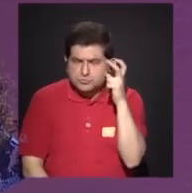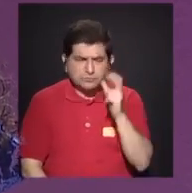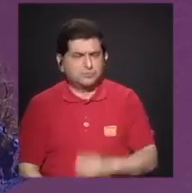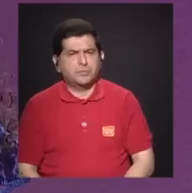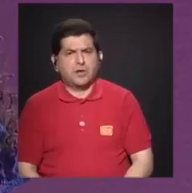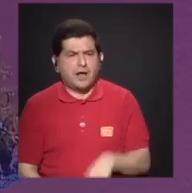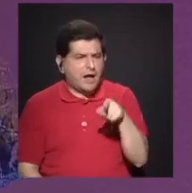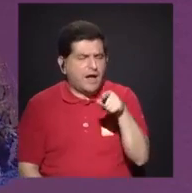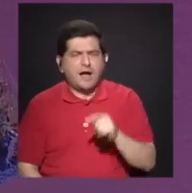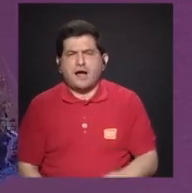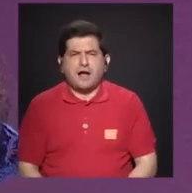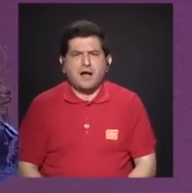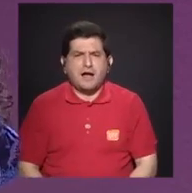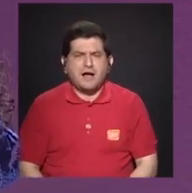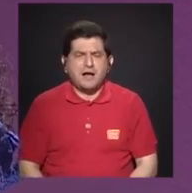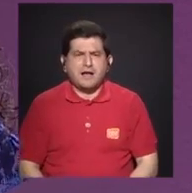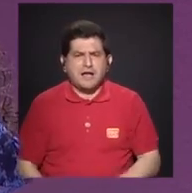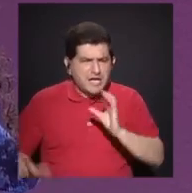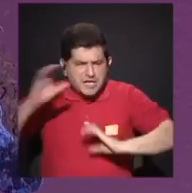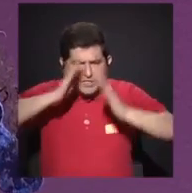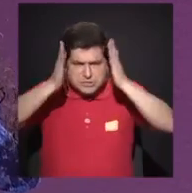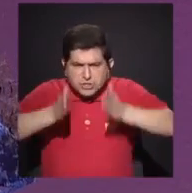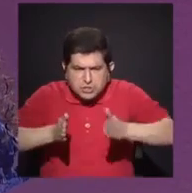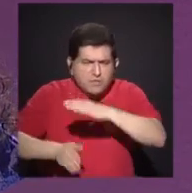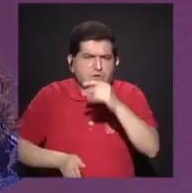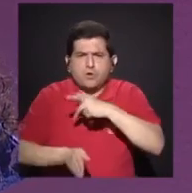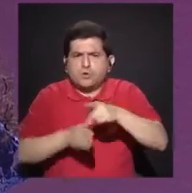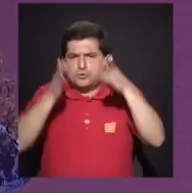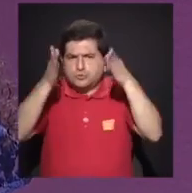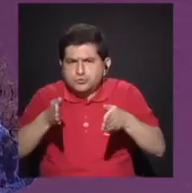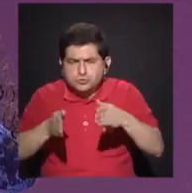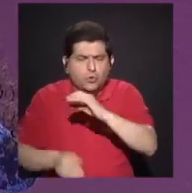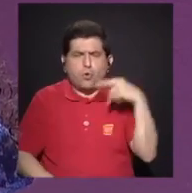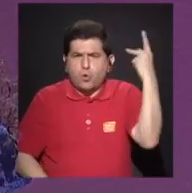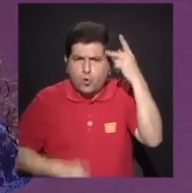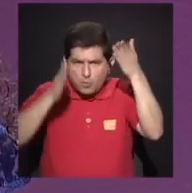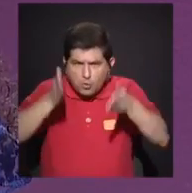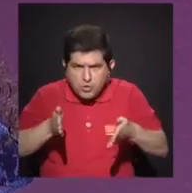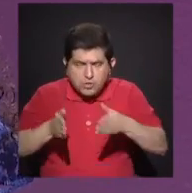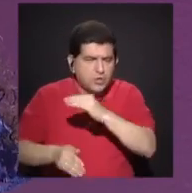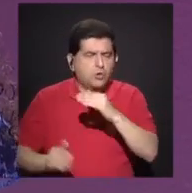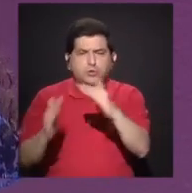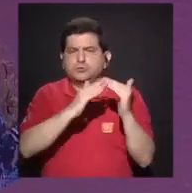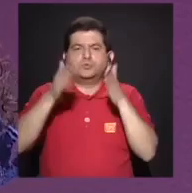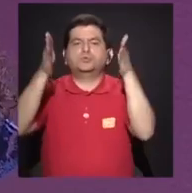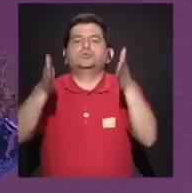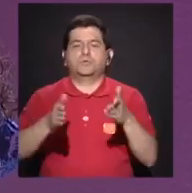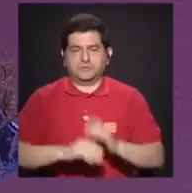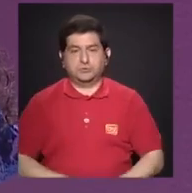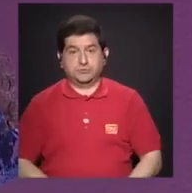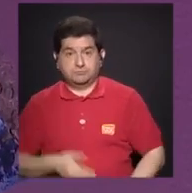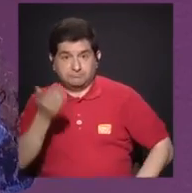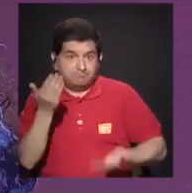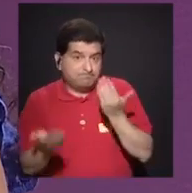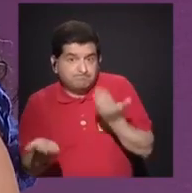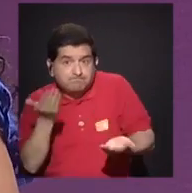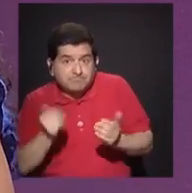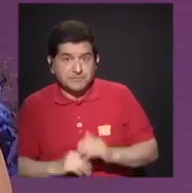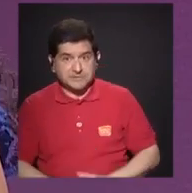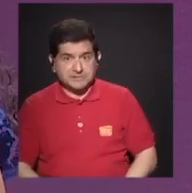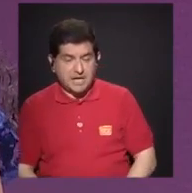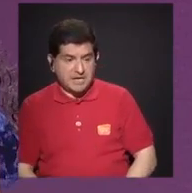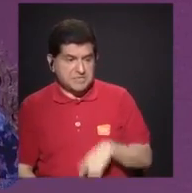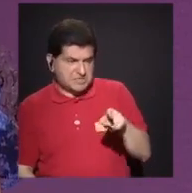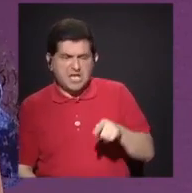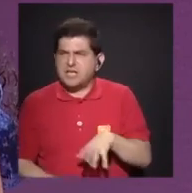científicos, los profesionales, los políticos, los ciudadanos. Posiblemente